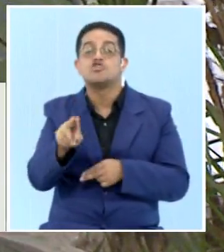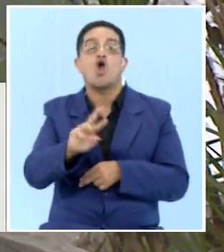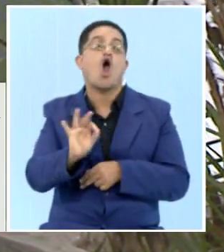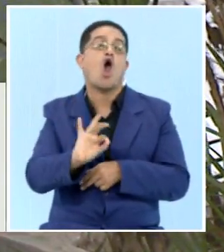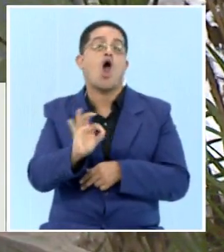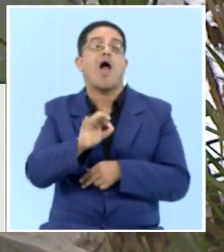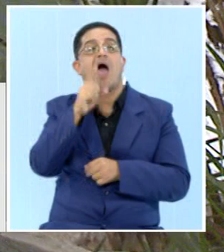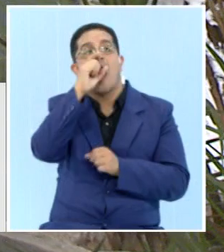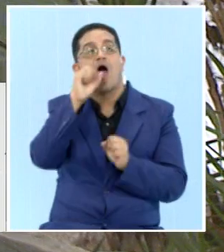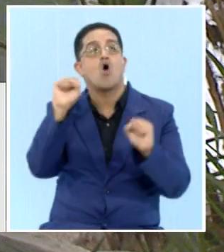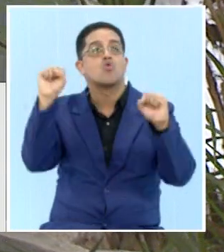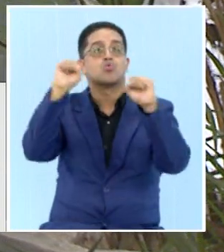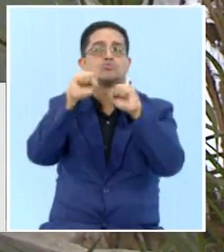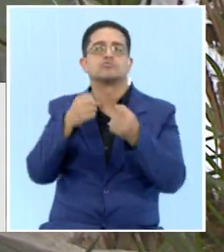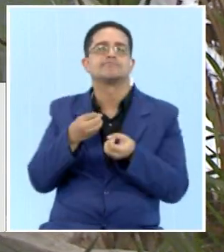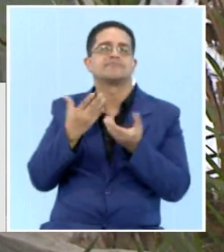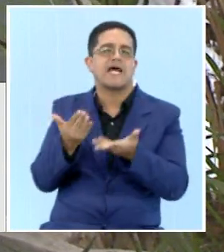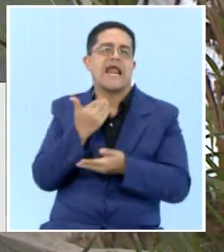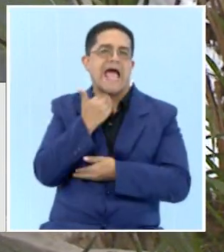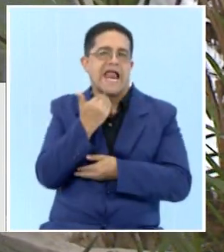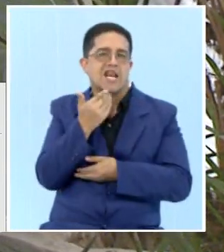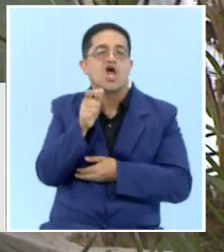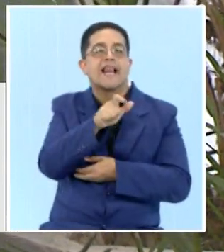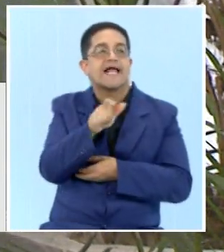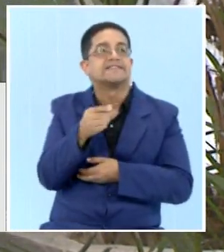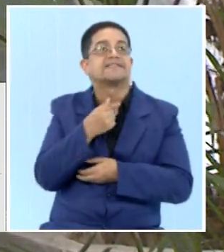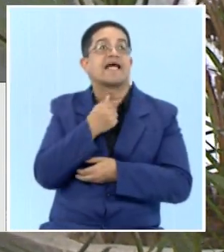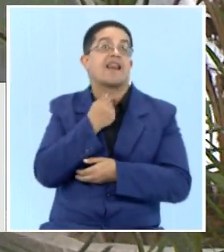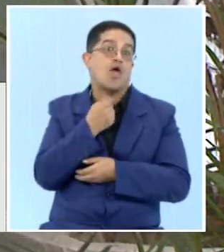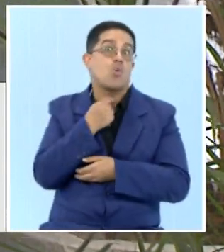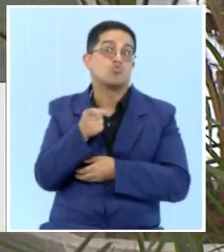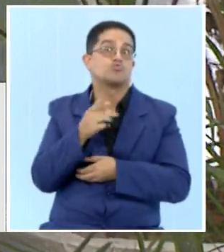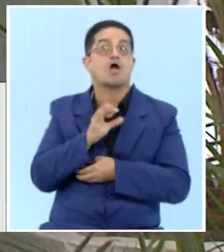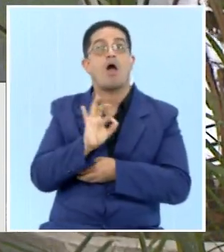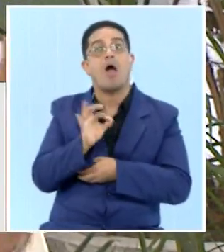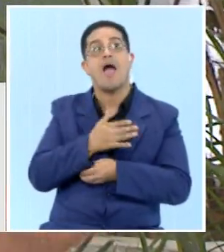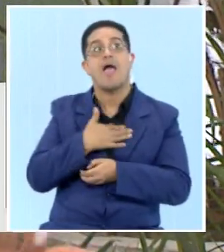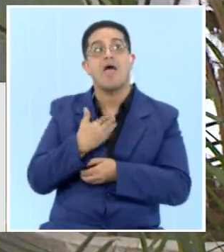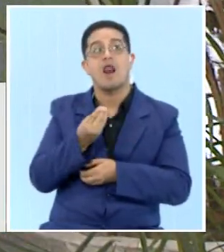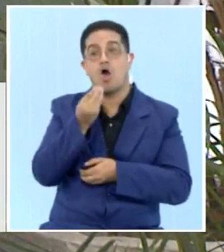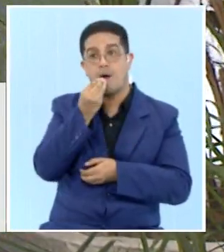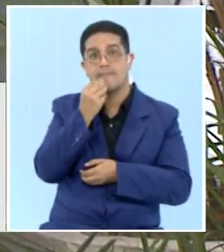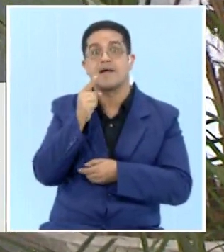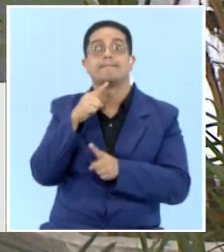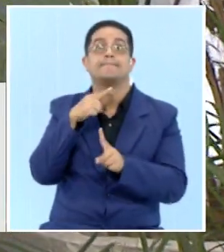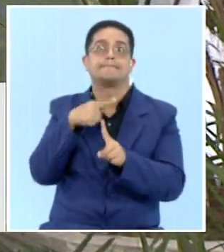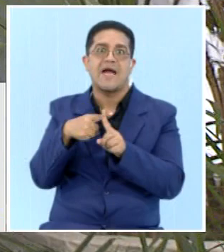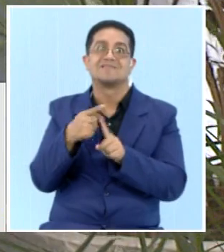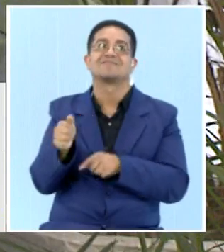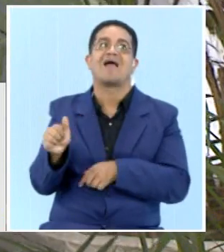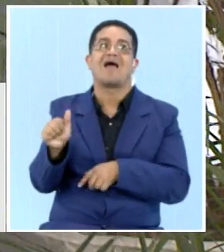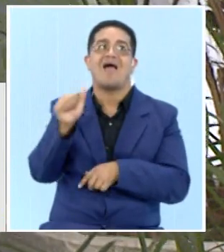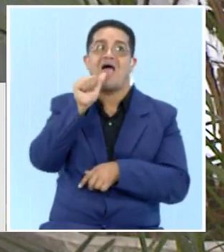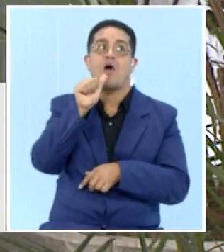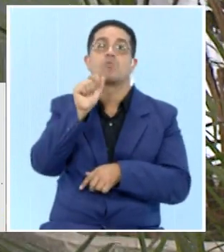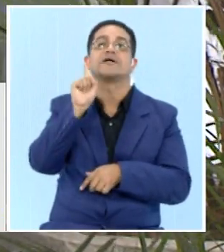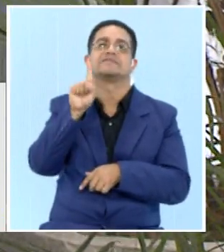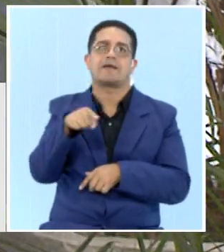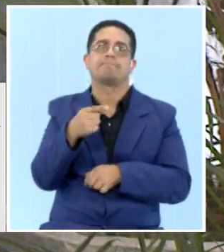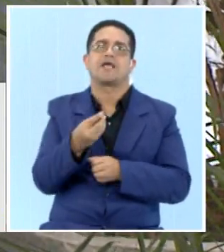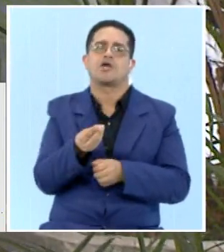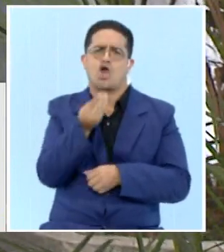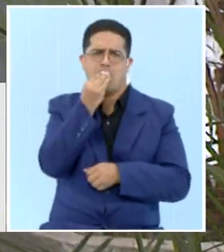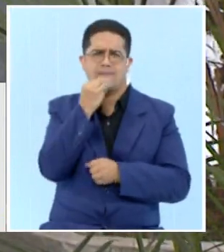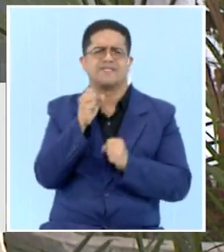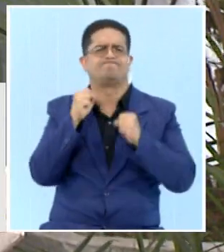hay que dar más bien alimentos que la gente les guste, que quieran consumir, deben estar hidratados, pero además deben estar bien alimentados. Entonces